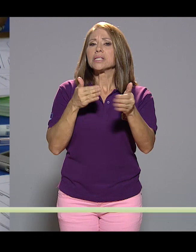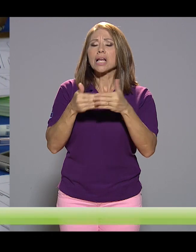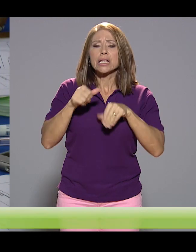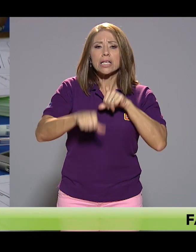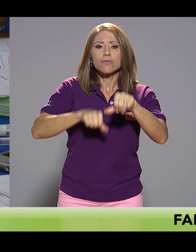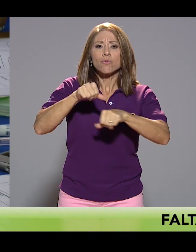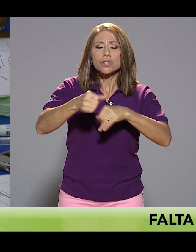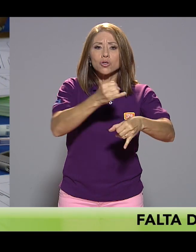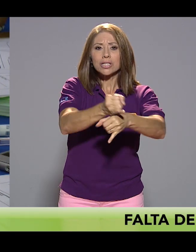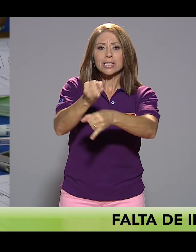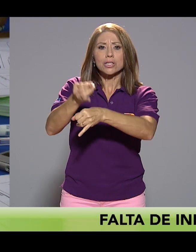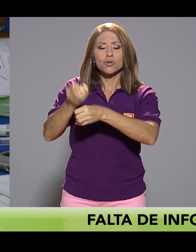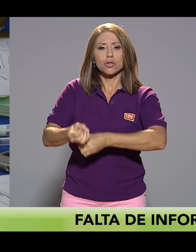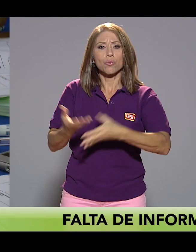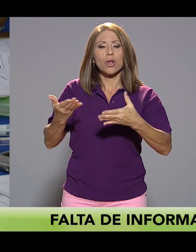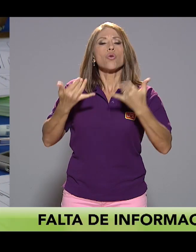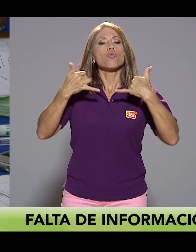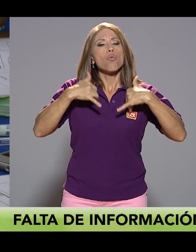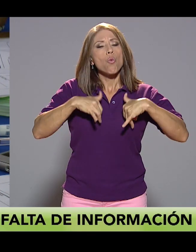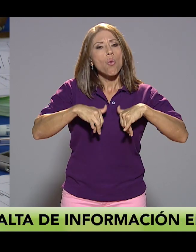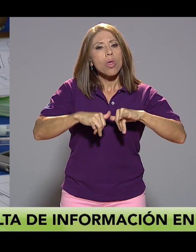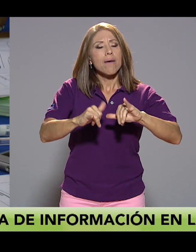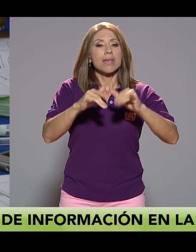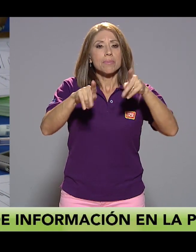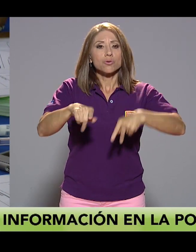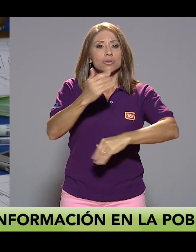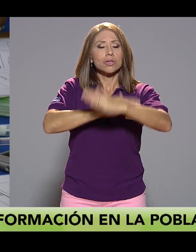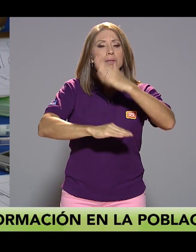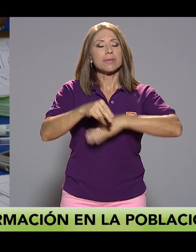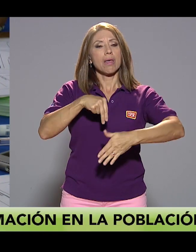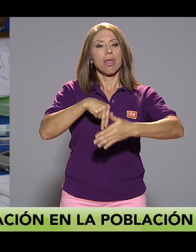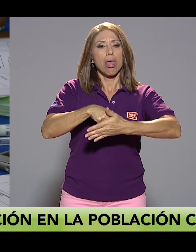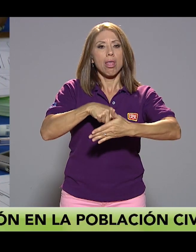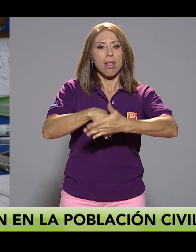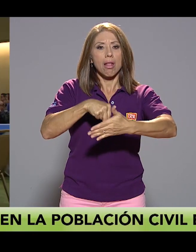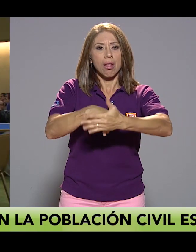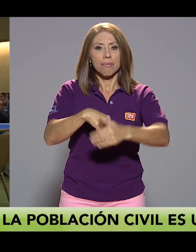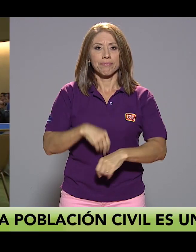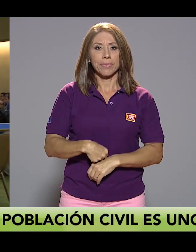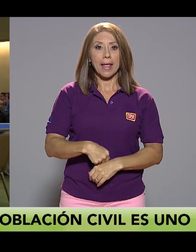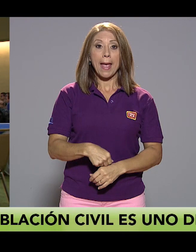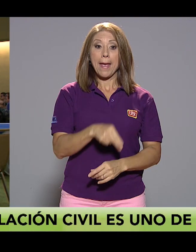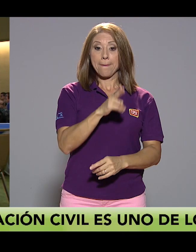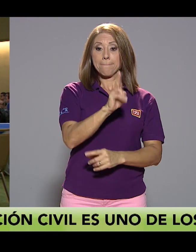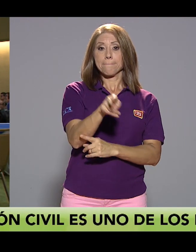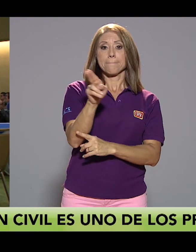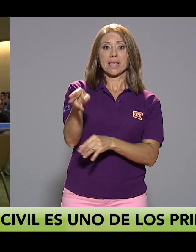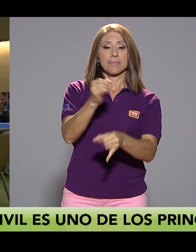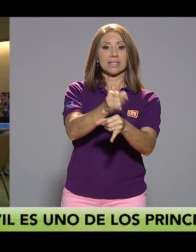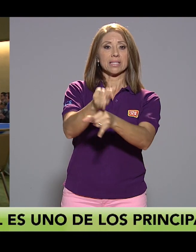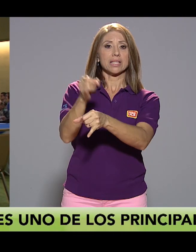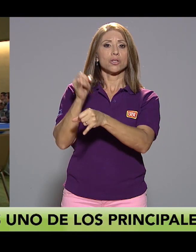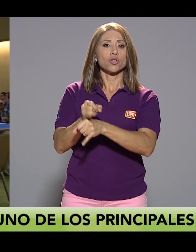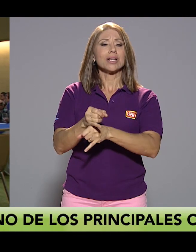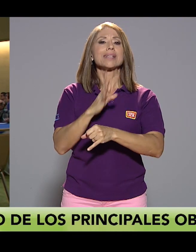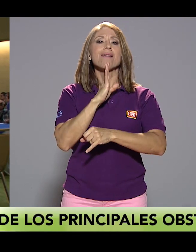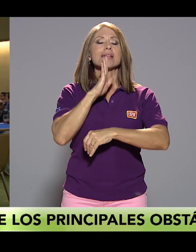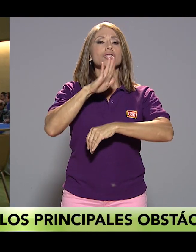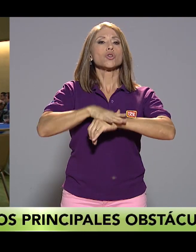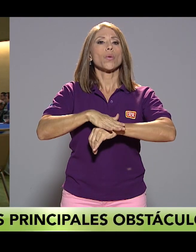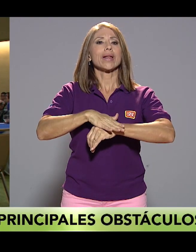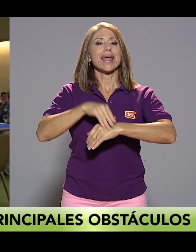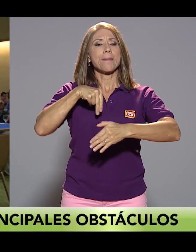y los esfuerzos que se han hecho dentro de las instituciones estatales, aún persisten barreras para la población con discapacidad. Desde las